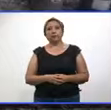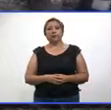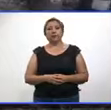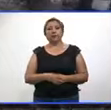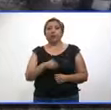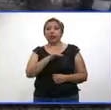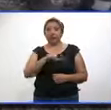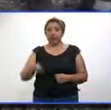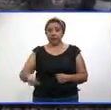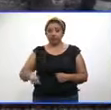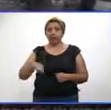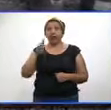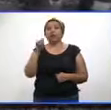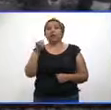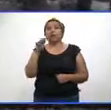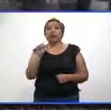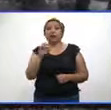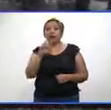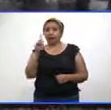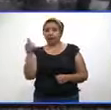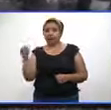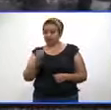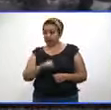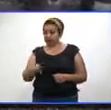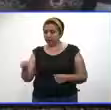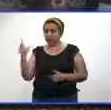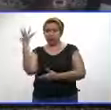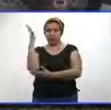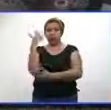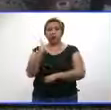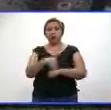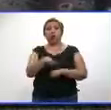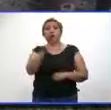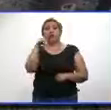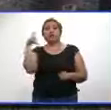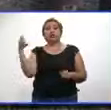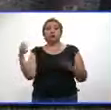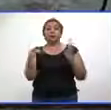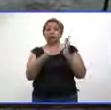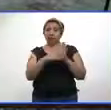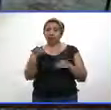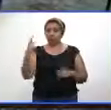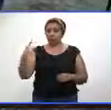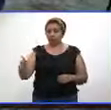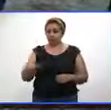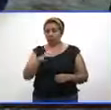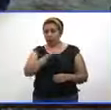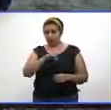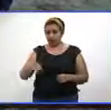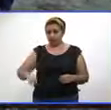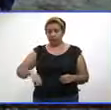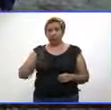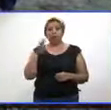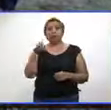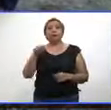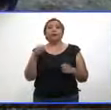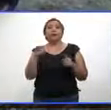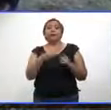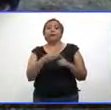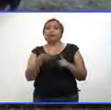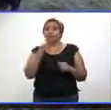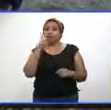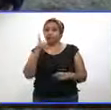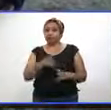El alcalde Renán Barrera Concha encabezó la plantación del árbol número 100.000 de su administración, con lo cual se cumplió la meta programada en el Plan